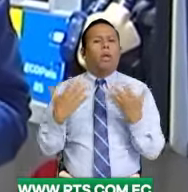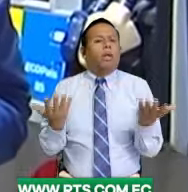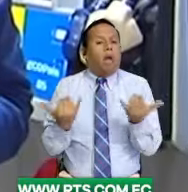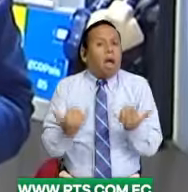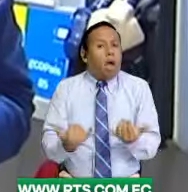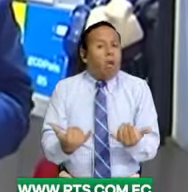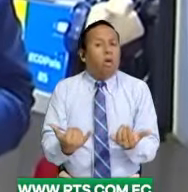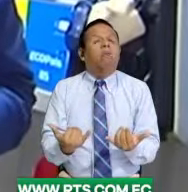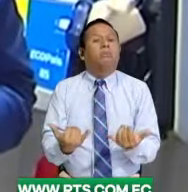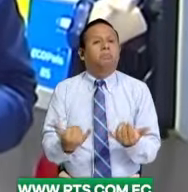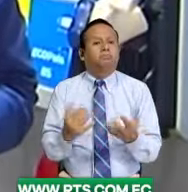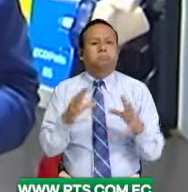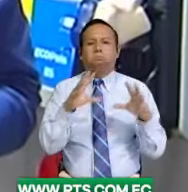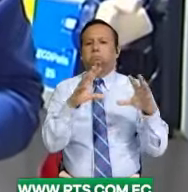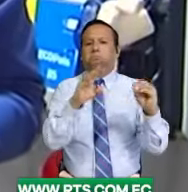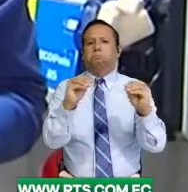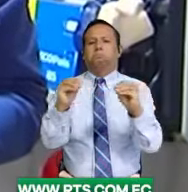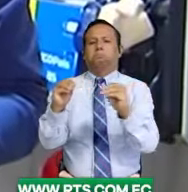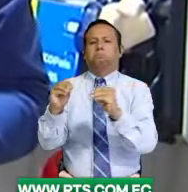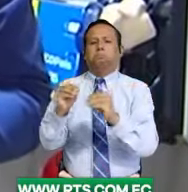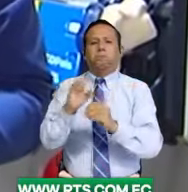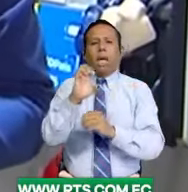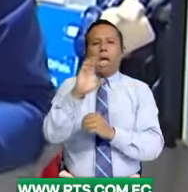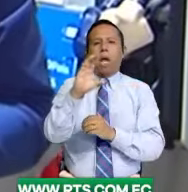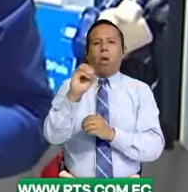hay gasolina Ecopaís. Adelante, Adriana.